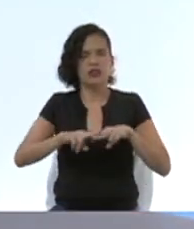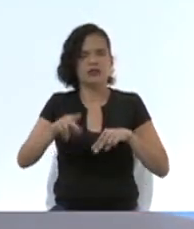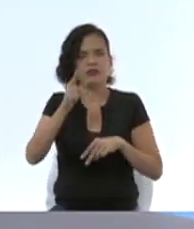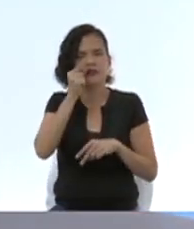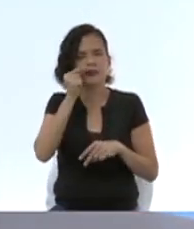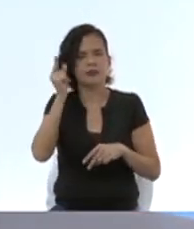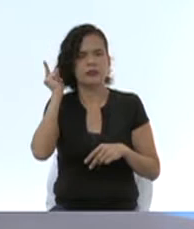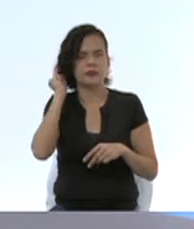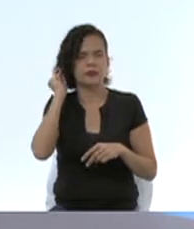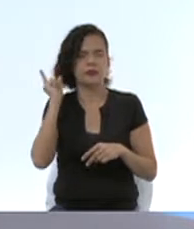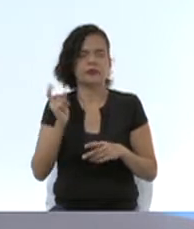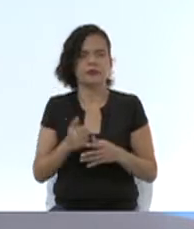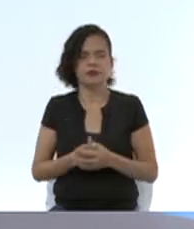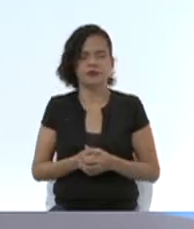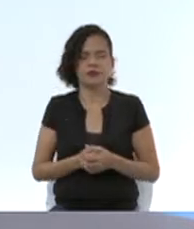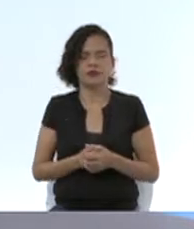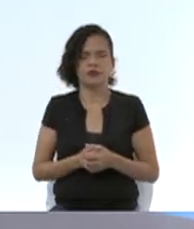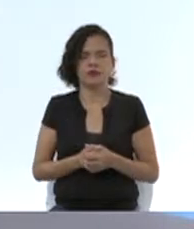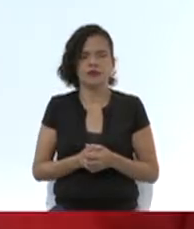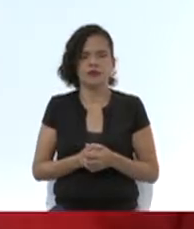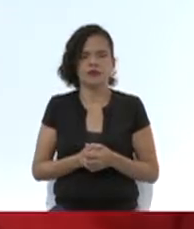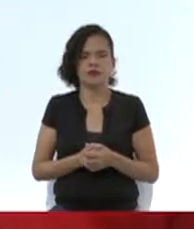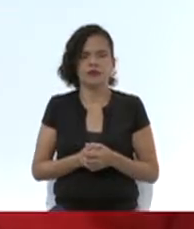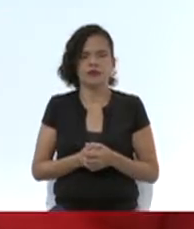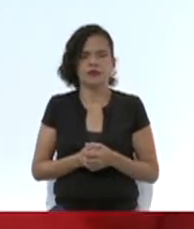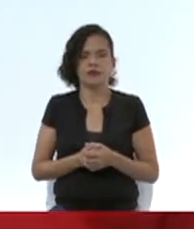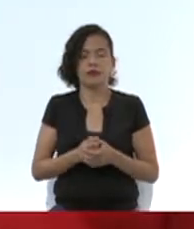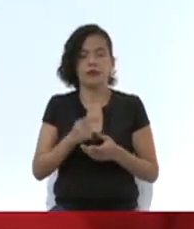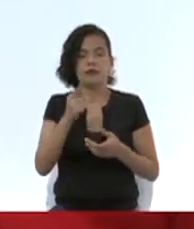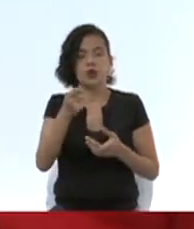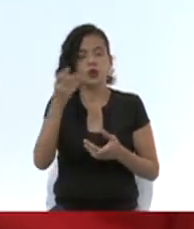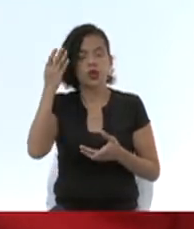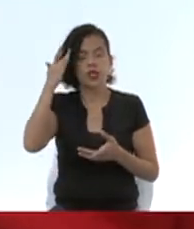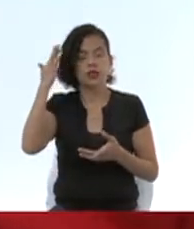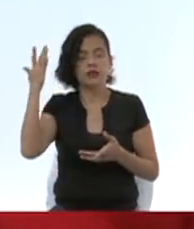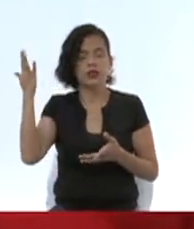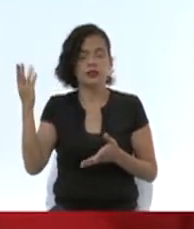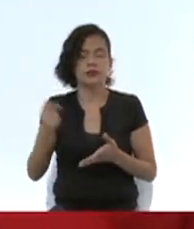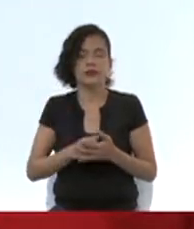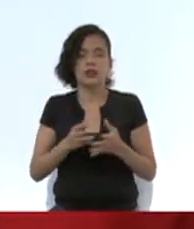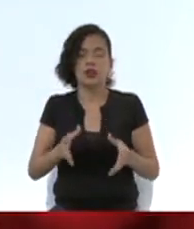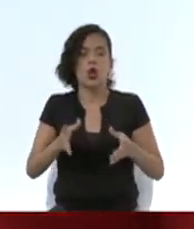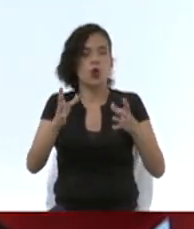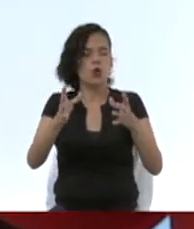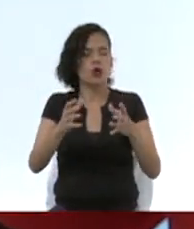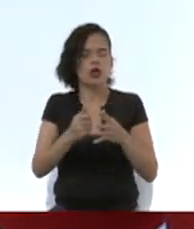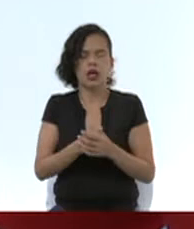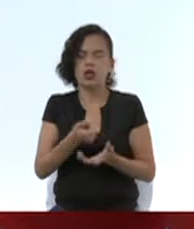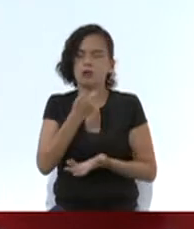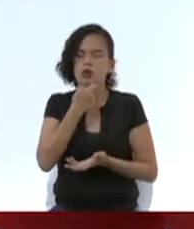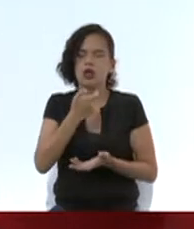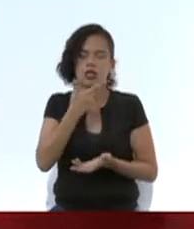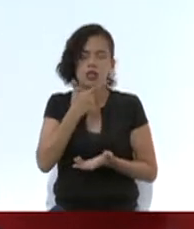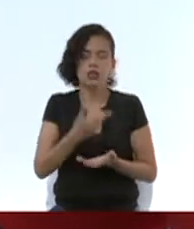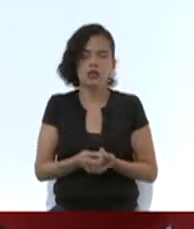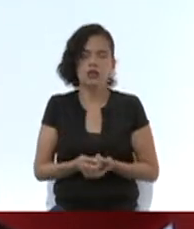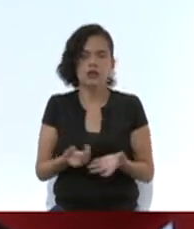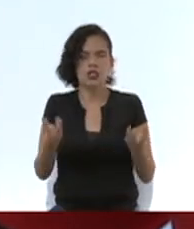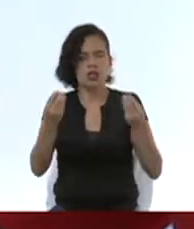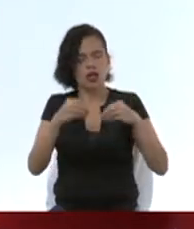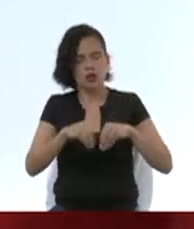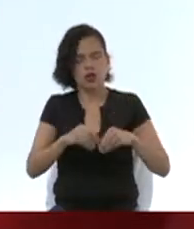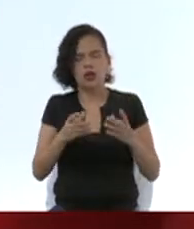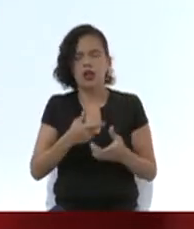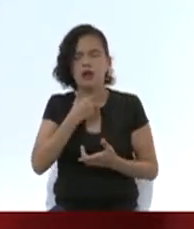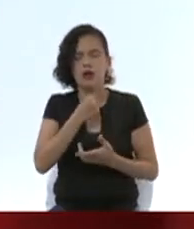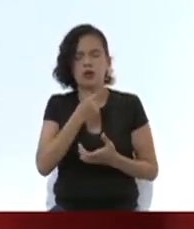por nuestras niñas y por nuestros niños. Su creatividad es un regalo muy lindo, de acuerdo en que le va a